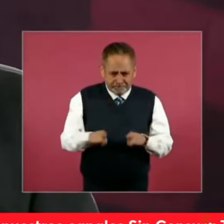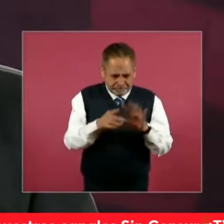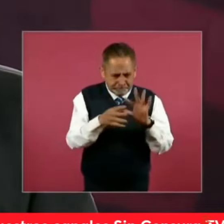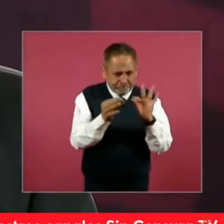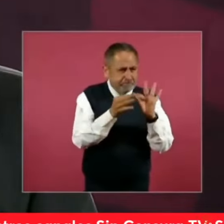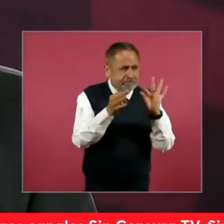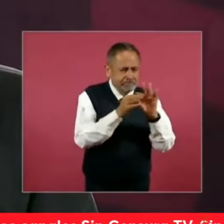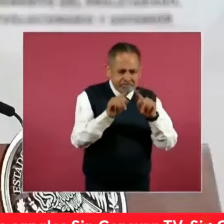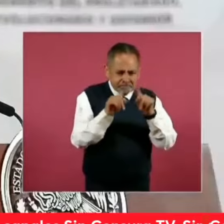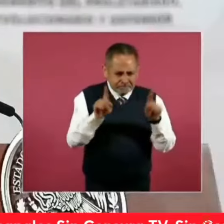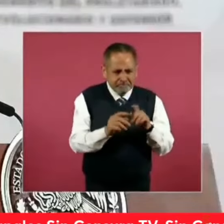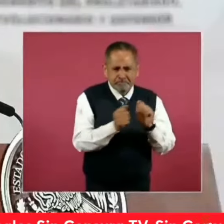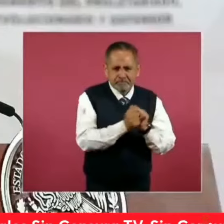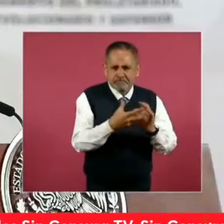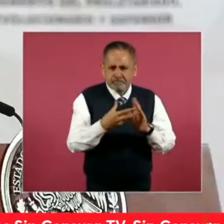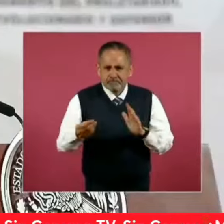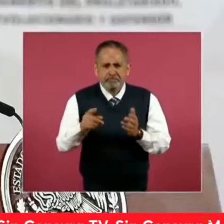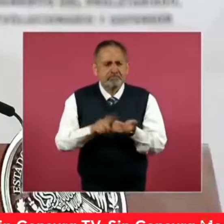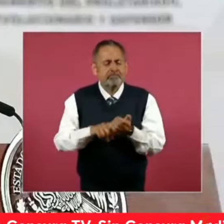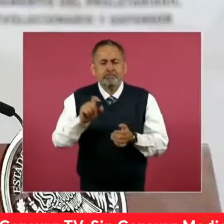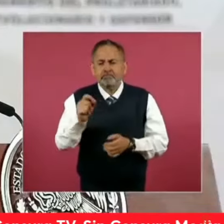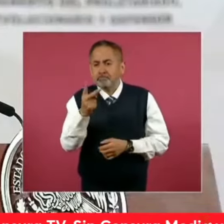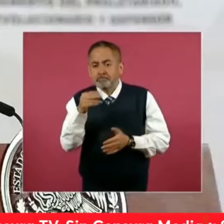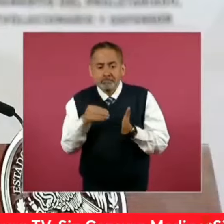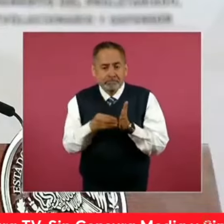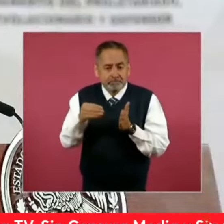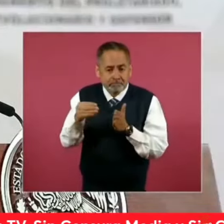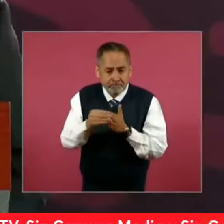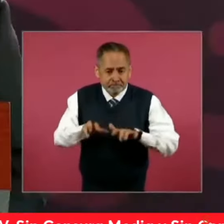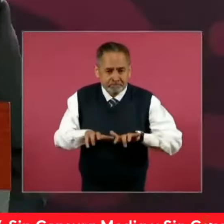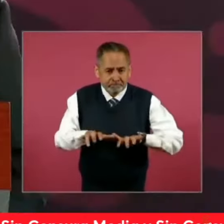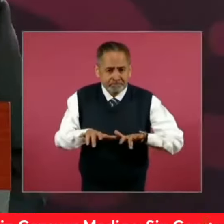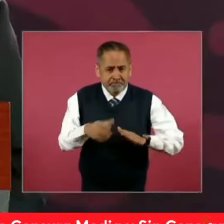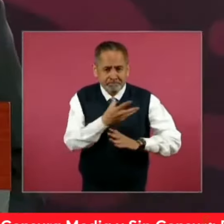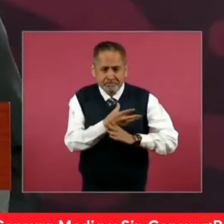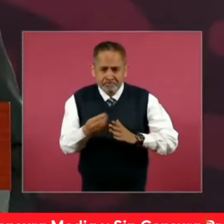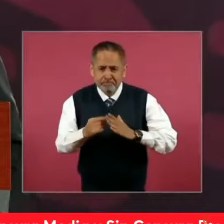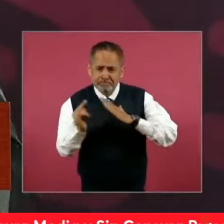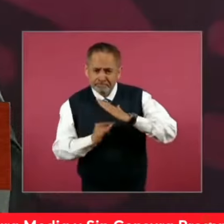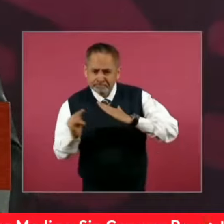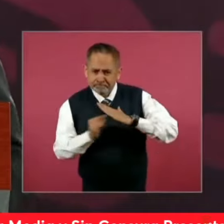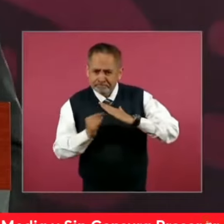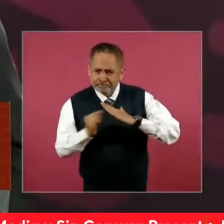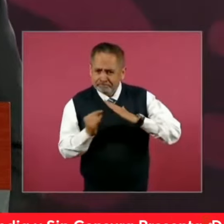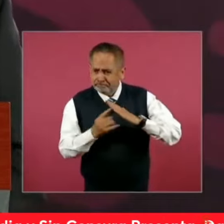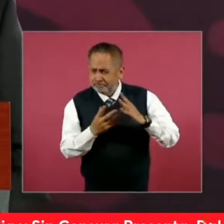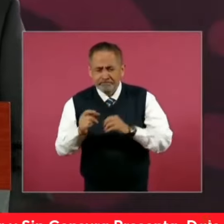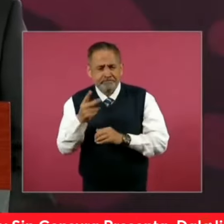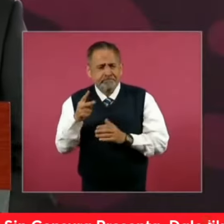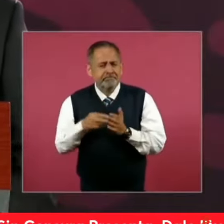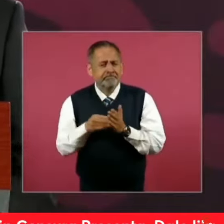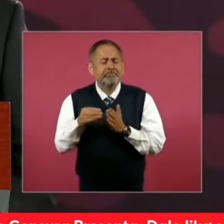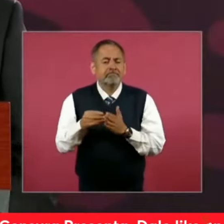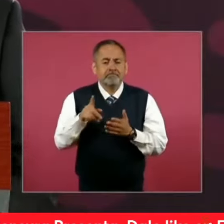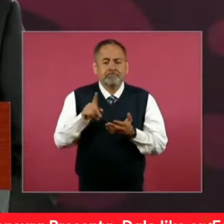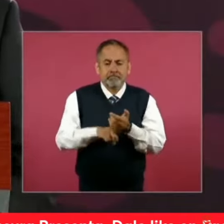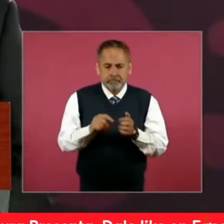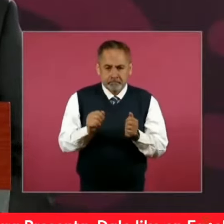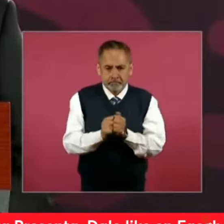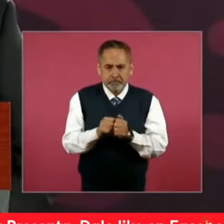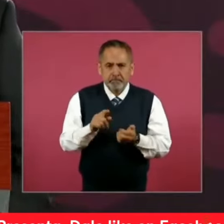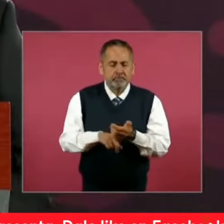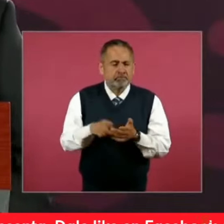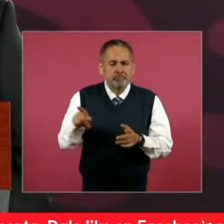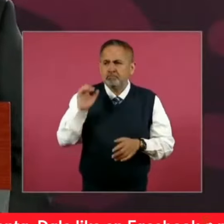descriptivas, digitalizado 22 millones de imágenes y facilitado su consulta